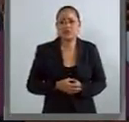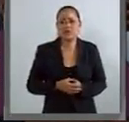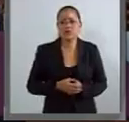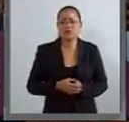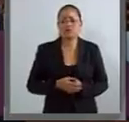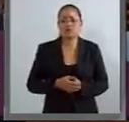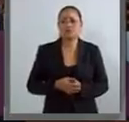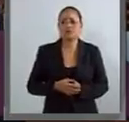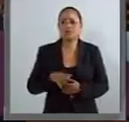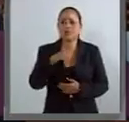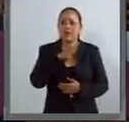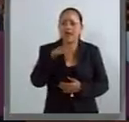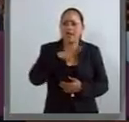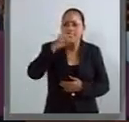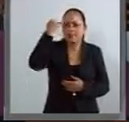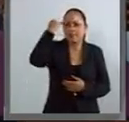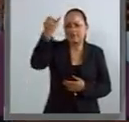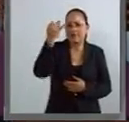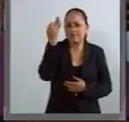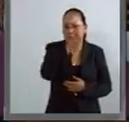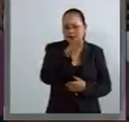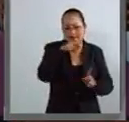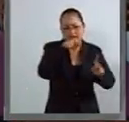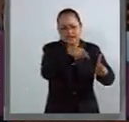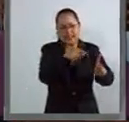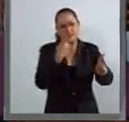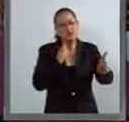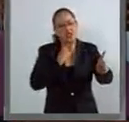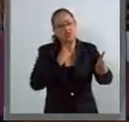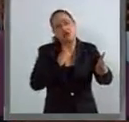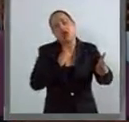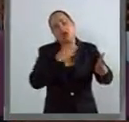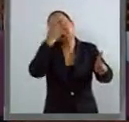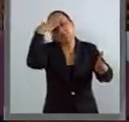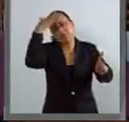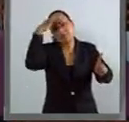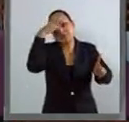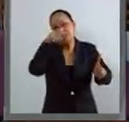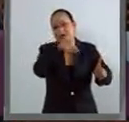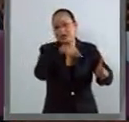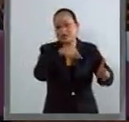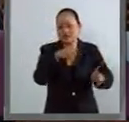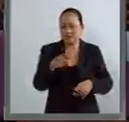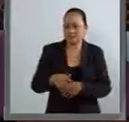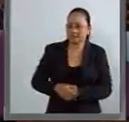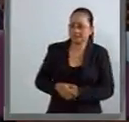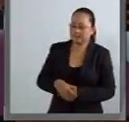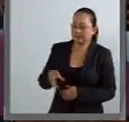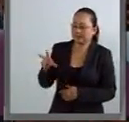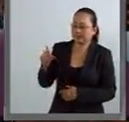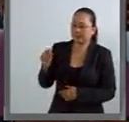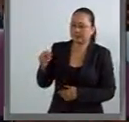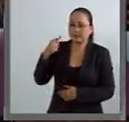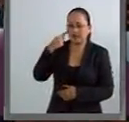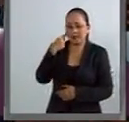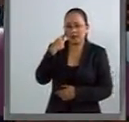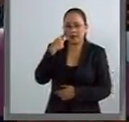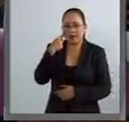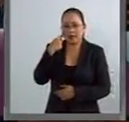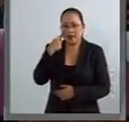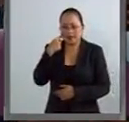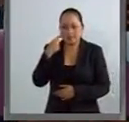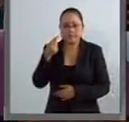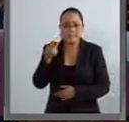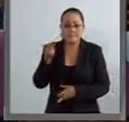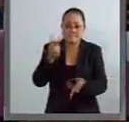construcción, de un estereotipo de legislador. Muchos quizá de ustedes me dirán, no, pero bueno, acompáñame en mi